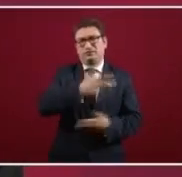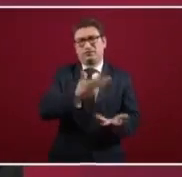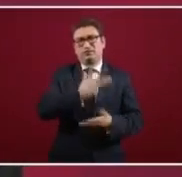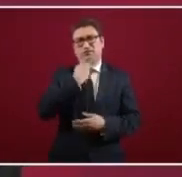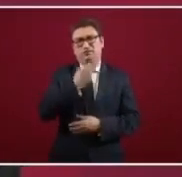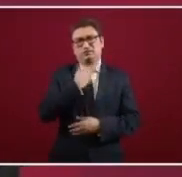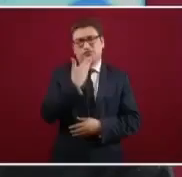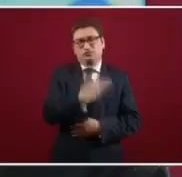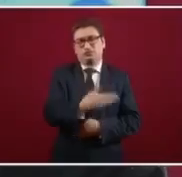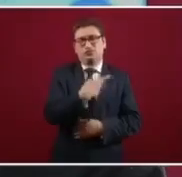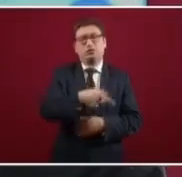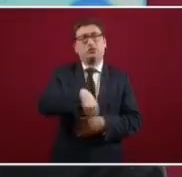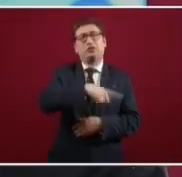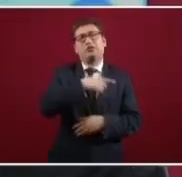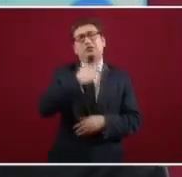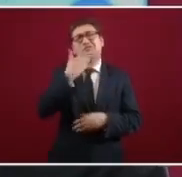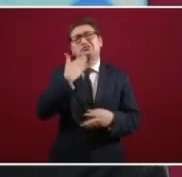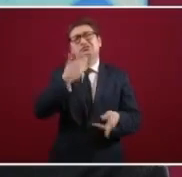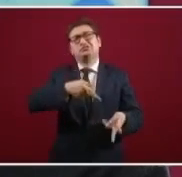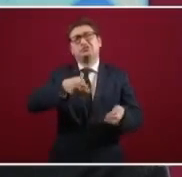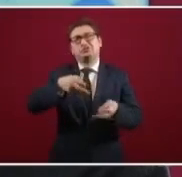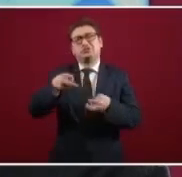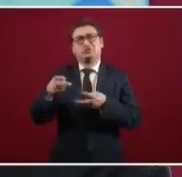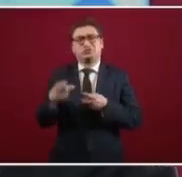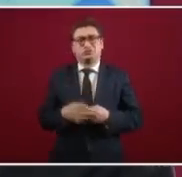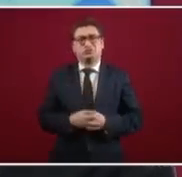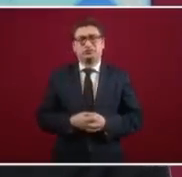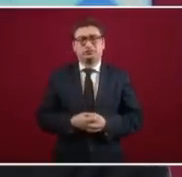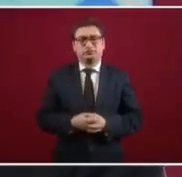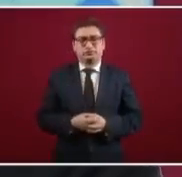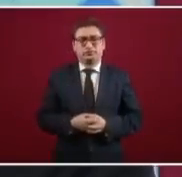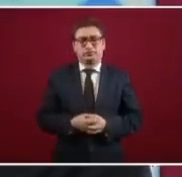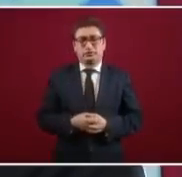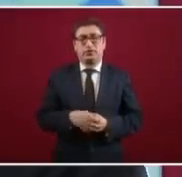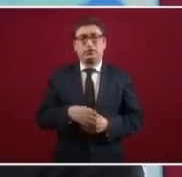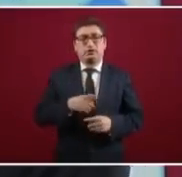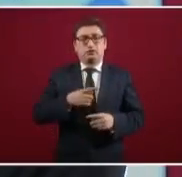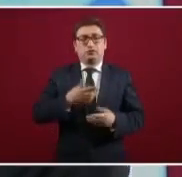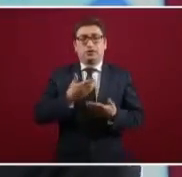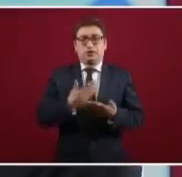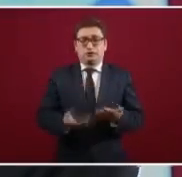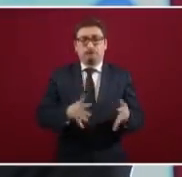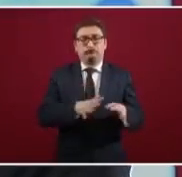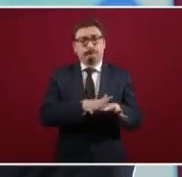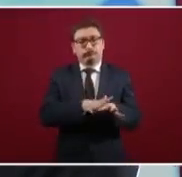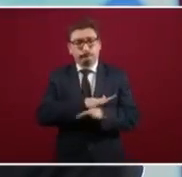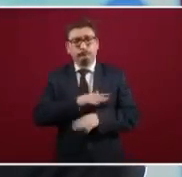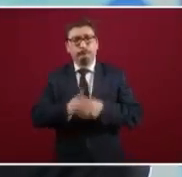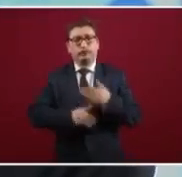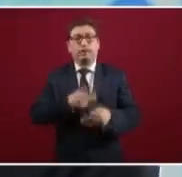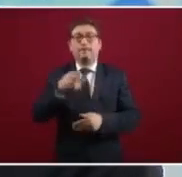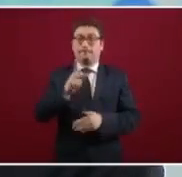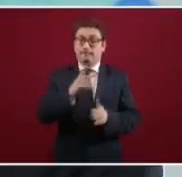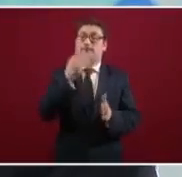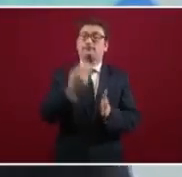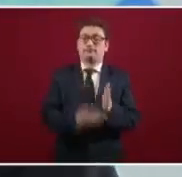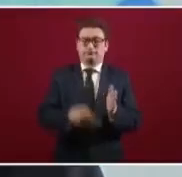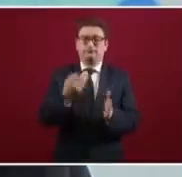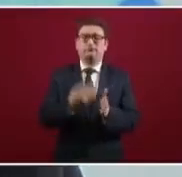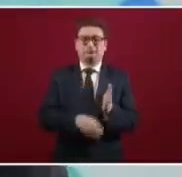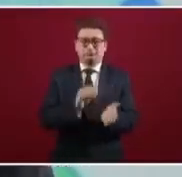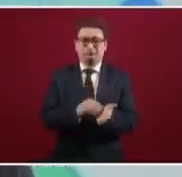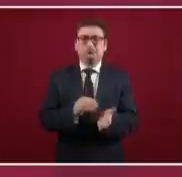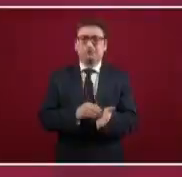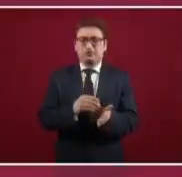o política de viaje entonces hemos avanzado pero falta todavía en